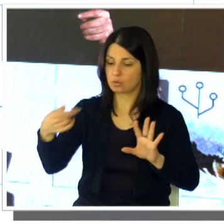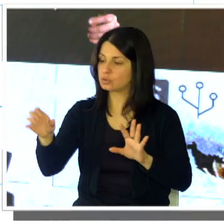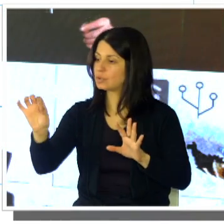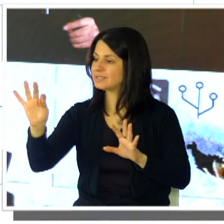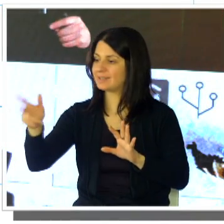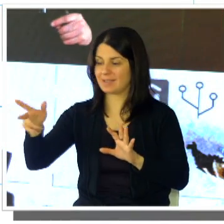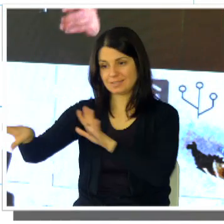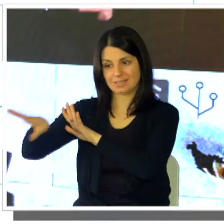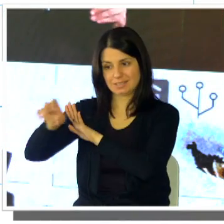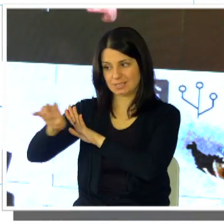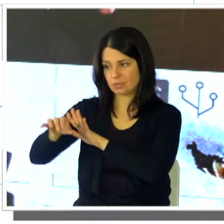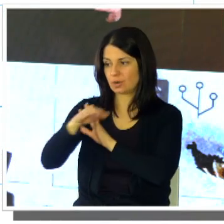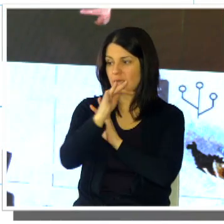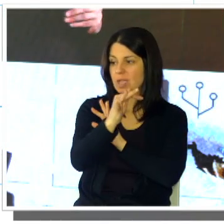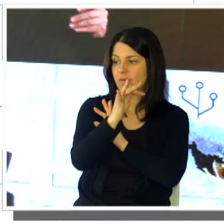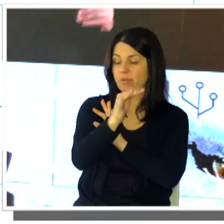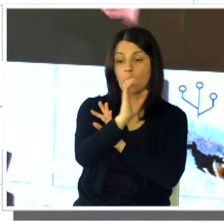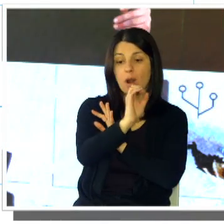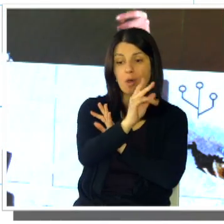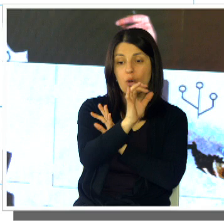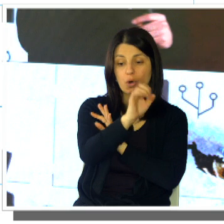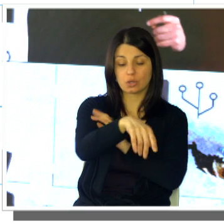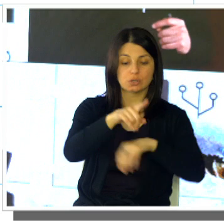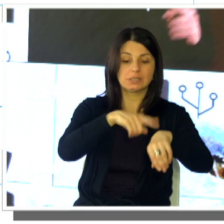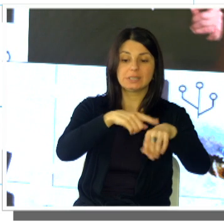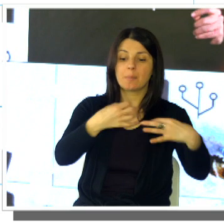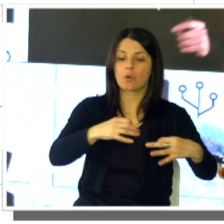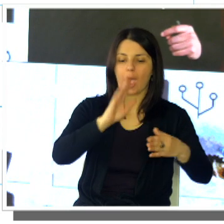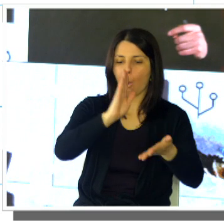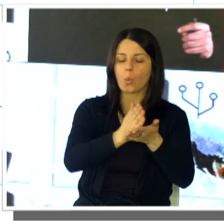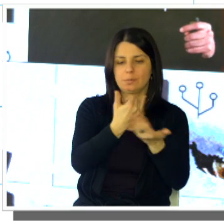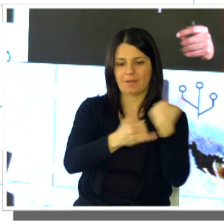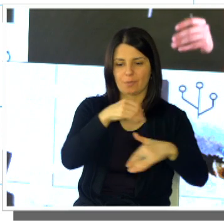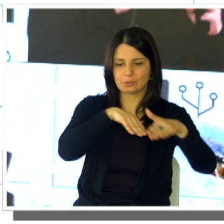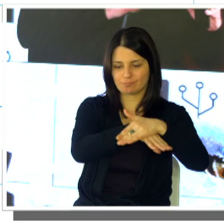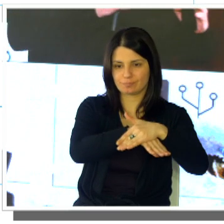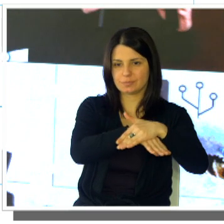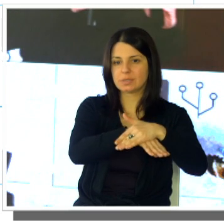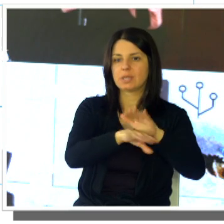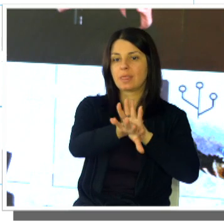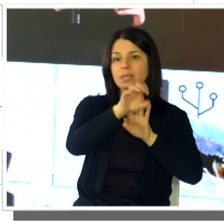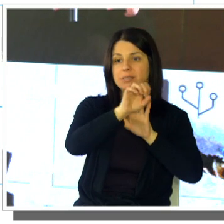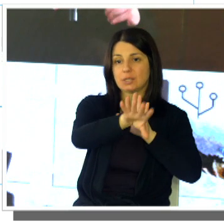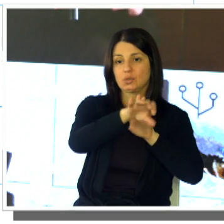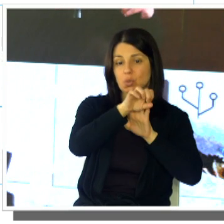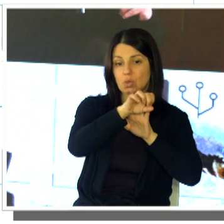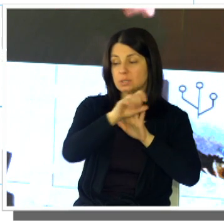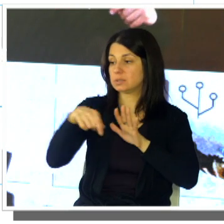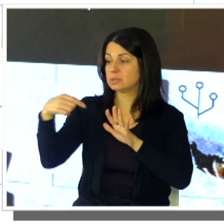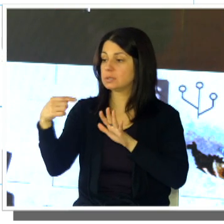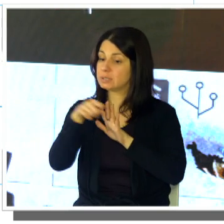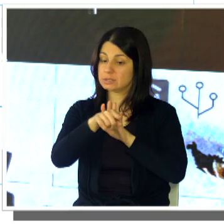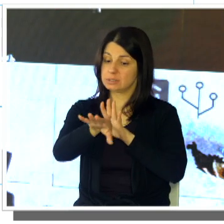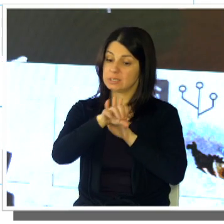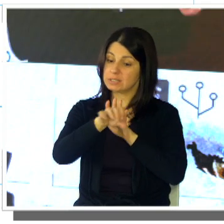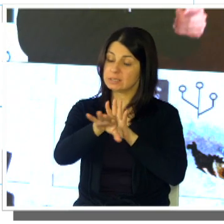queda en lo que es en tiempo real la última información de cada uno de los sensores y estos sensores le